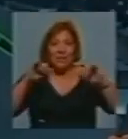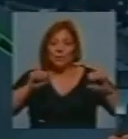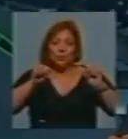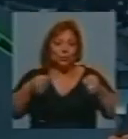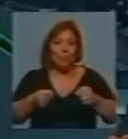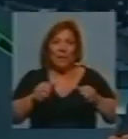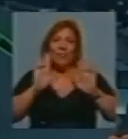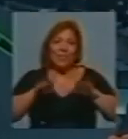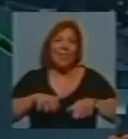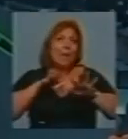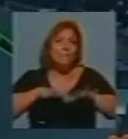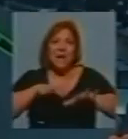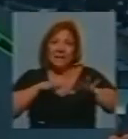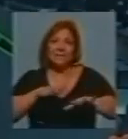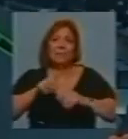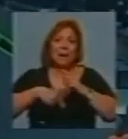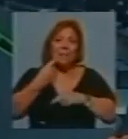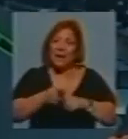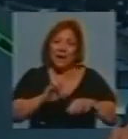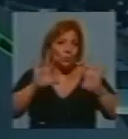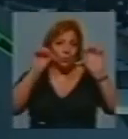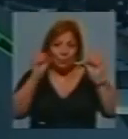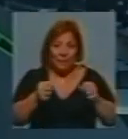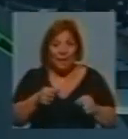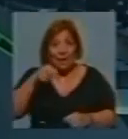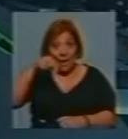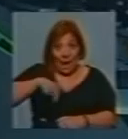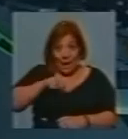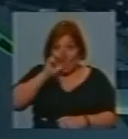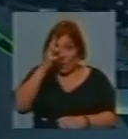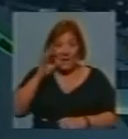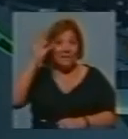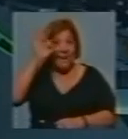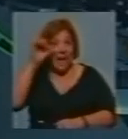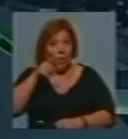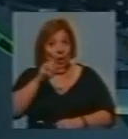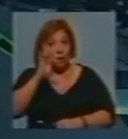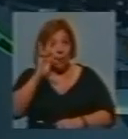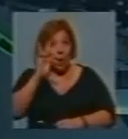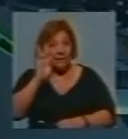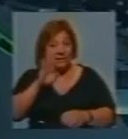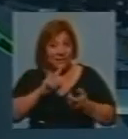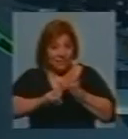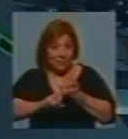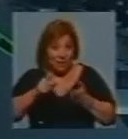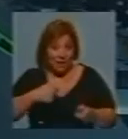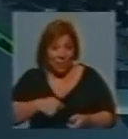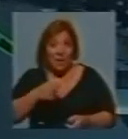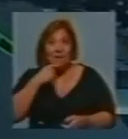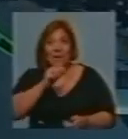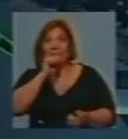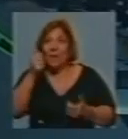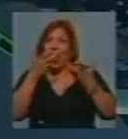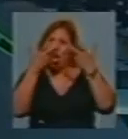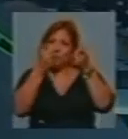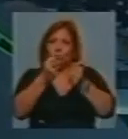la marcha prevista para el día de mañana. En tanto, en nuestro país, la senadora Lucía Topolansky ratificó el apoyo al triunfo de Nicolás